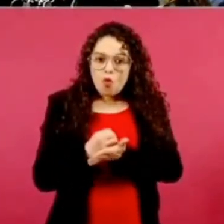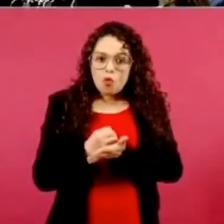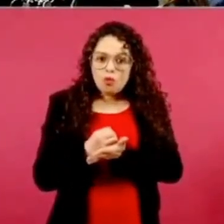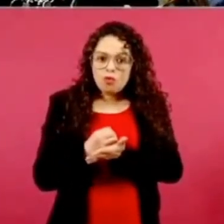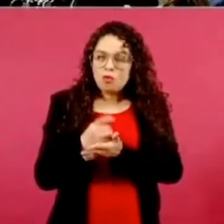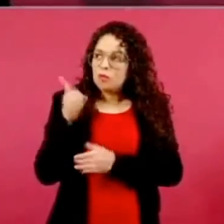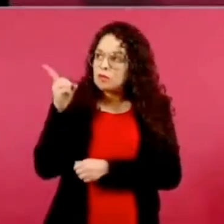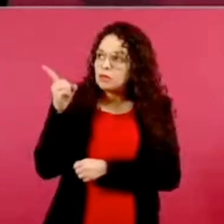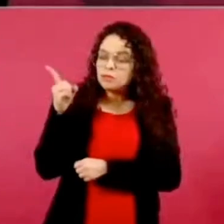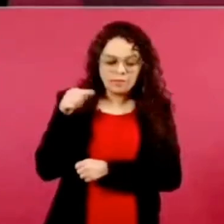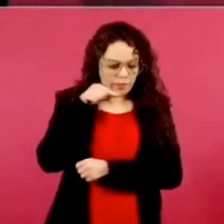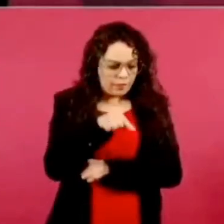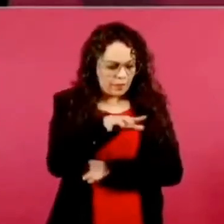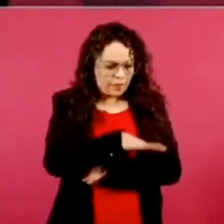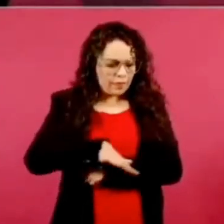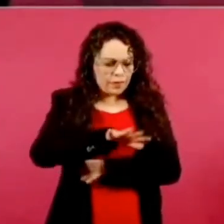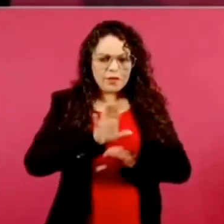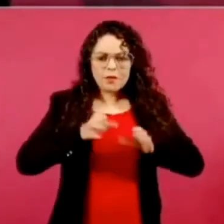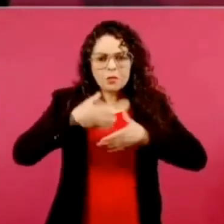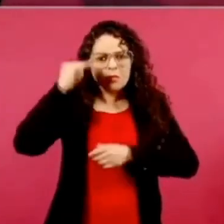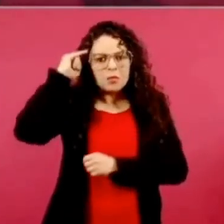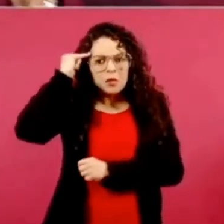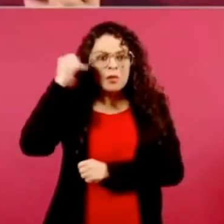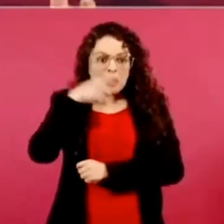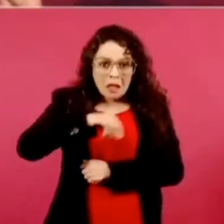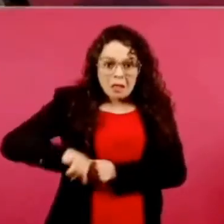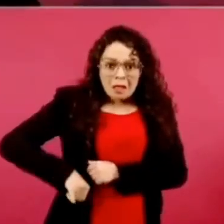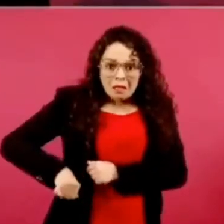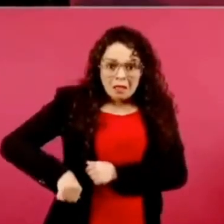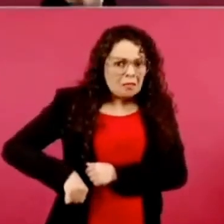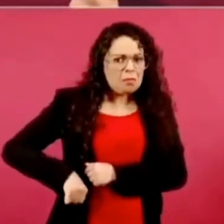en nuestro pueblo. Pero bueno,